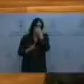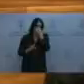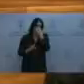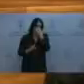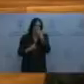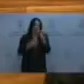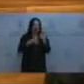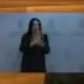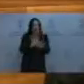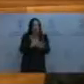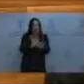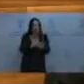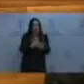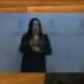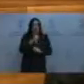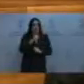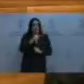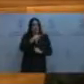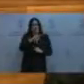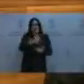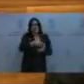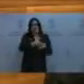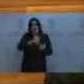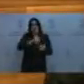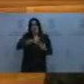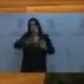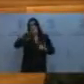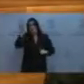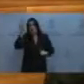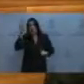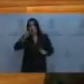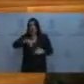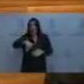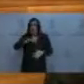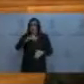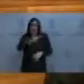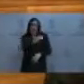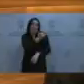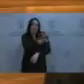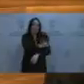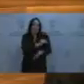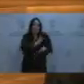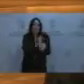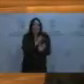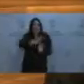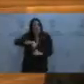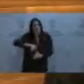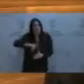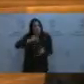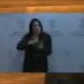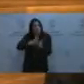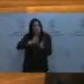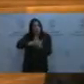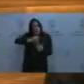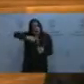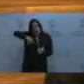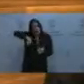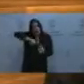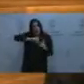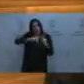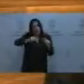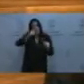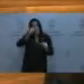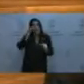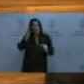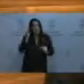explicar, que 100 y pico millones de euros al final, como le decía, de avales y préstamos, los tengamos que pagar todos los asturianos de nuestro